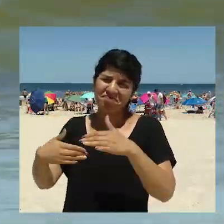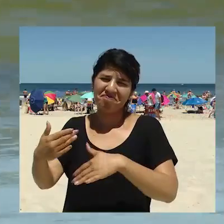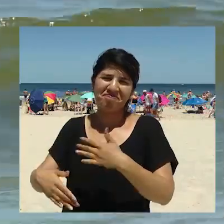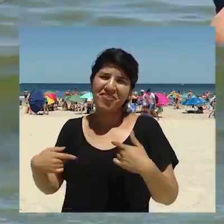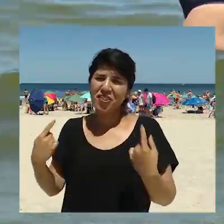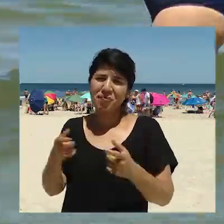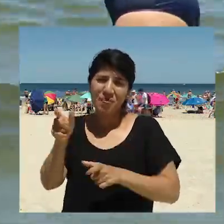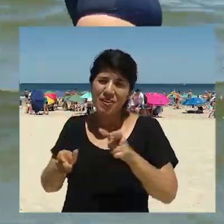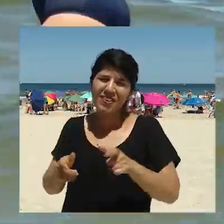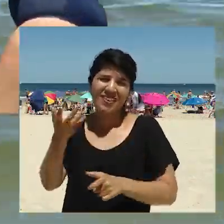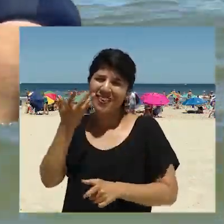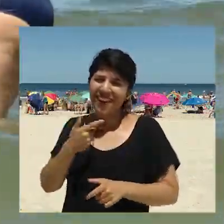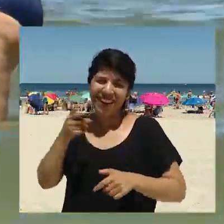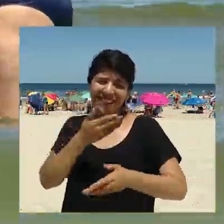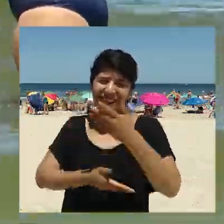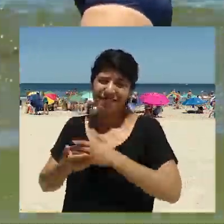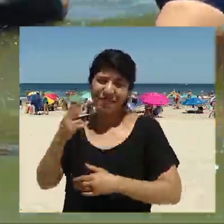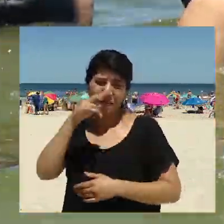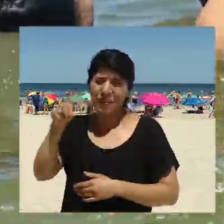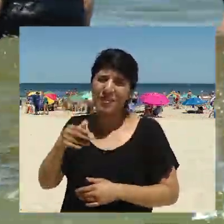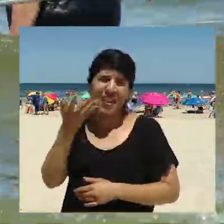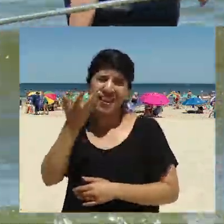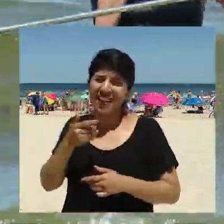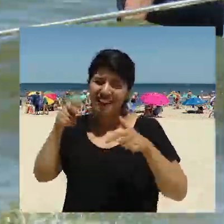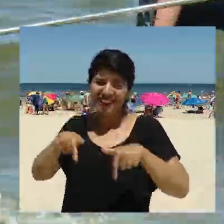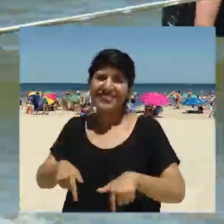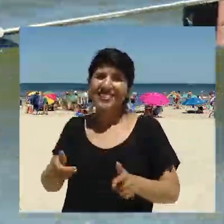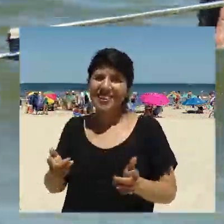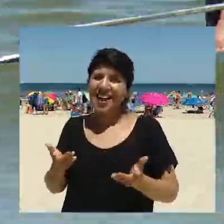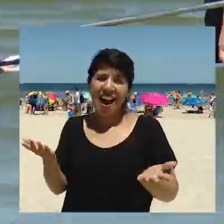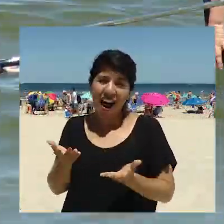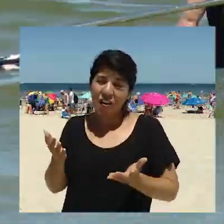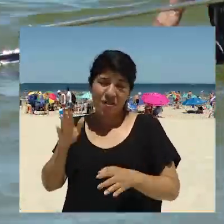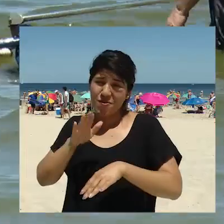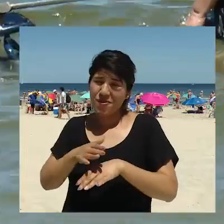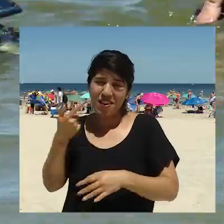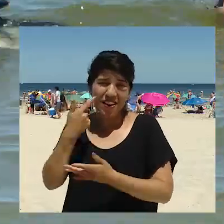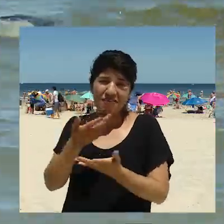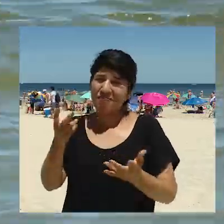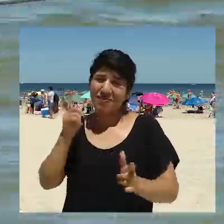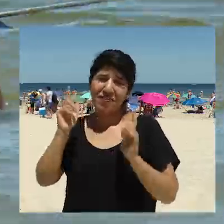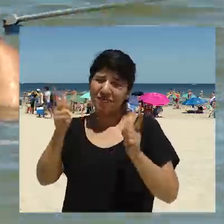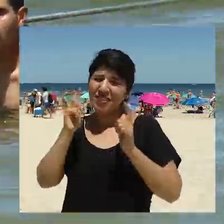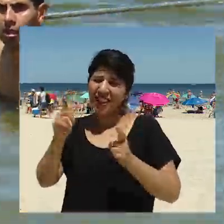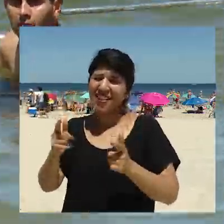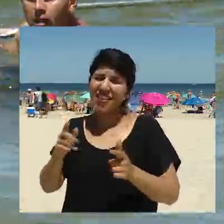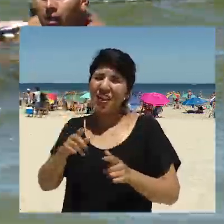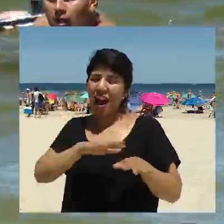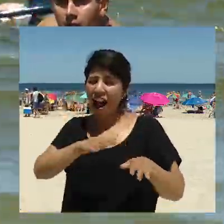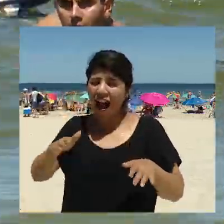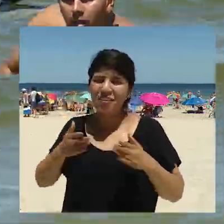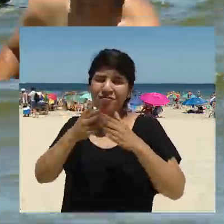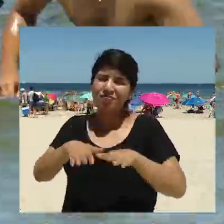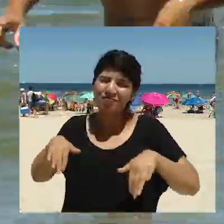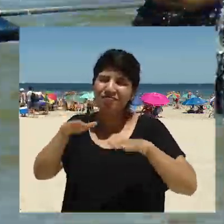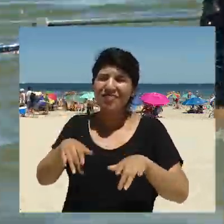esperado por los chicos con discapacidad de Pan de Azúcar, que lo están en este momento disfrutando sobremanera, no solamente en el agua, disfrutando